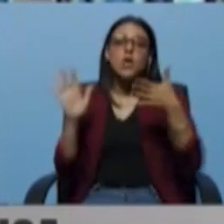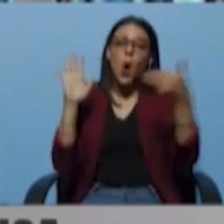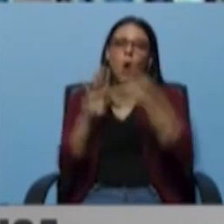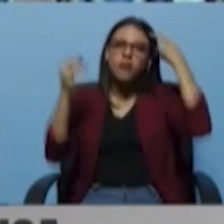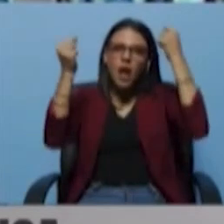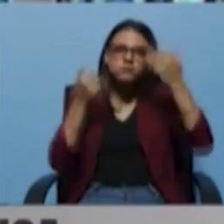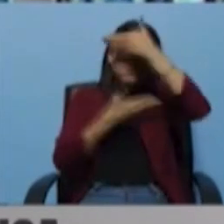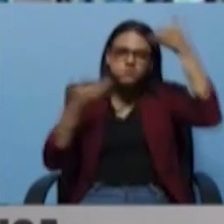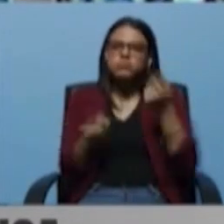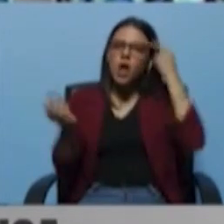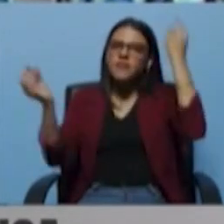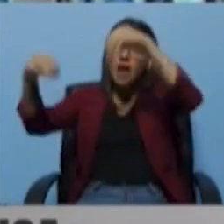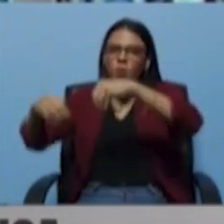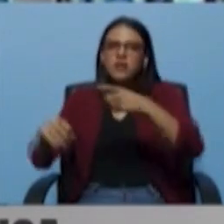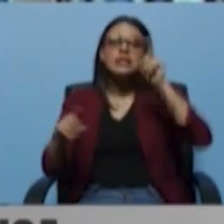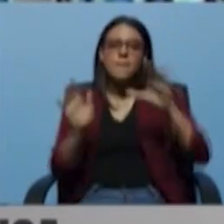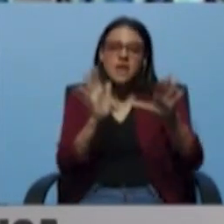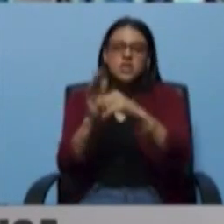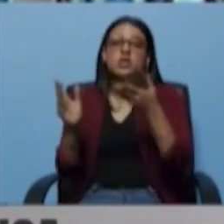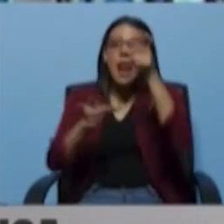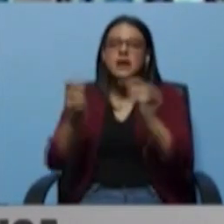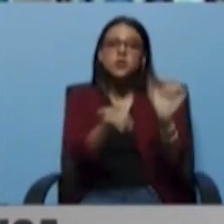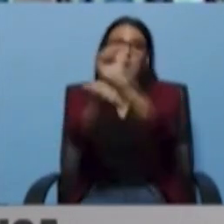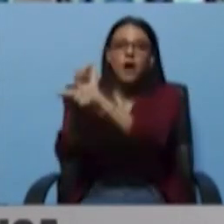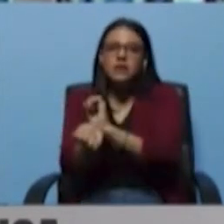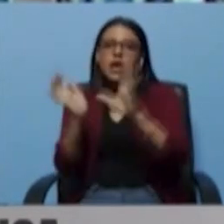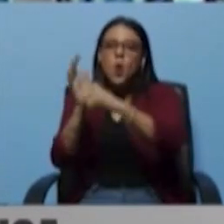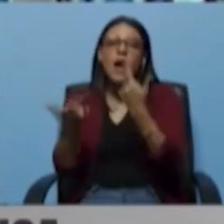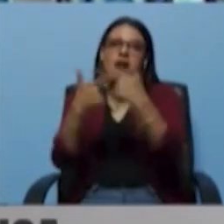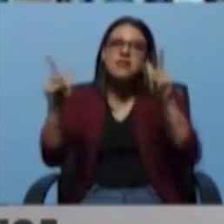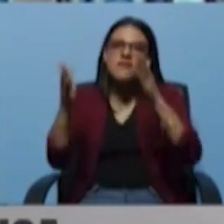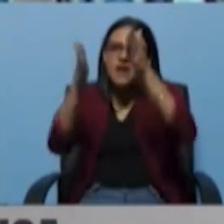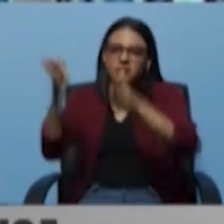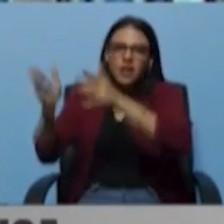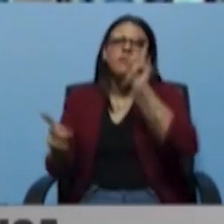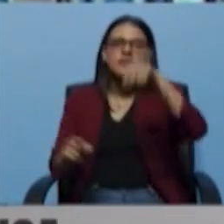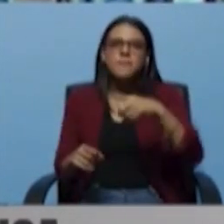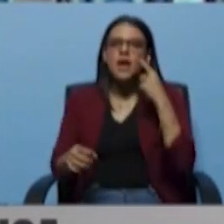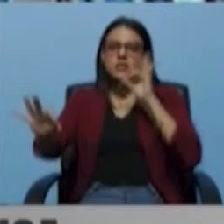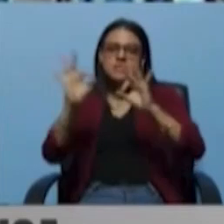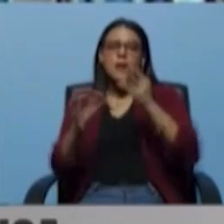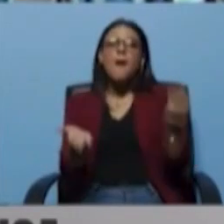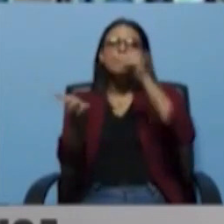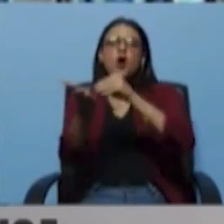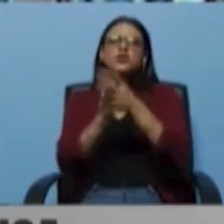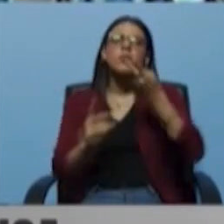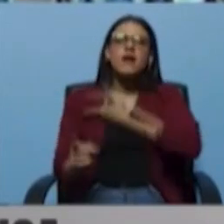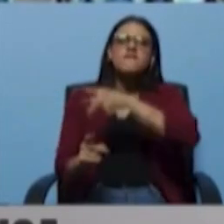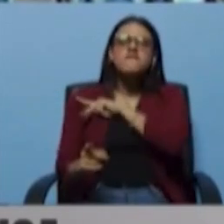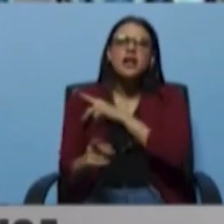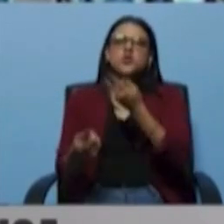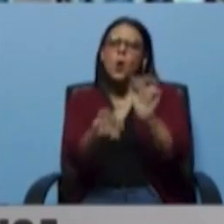Organizada, privación ilegítima de libertad, artículo 105 del Código Penal, simulación de hecho punible, artículo